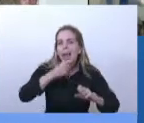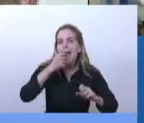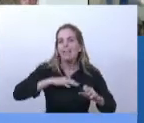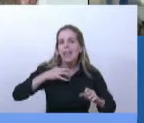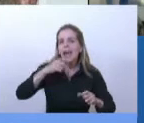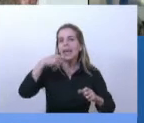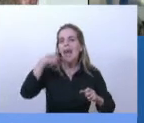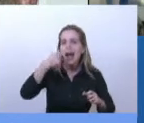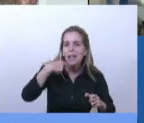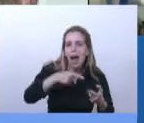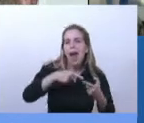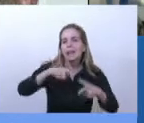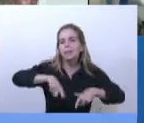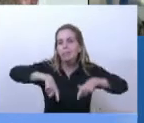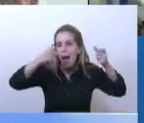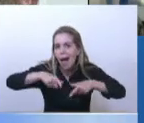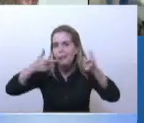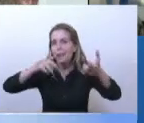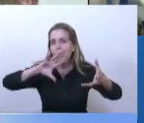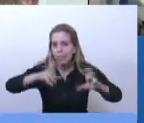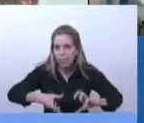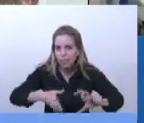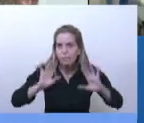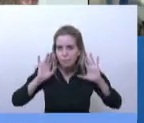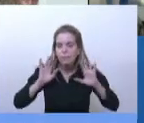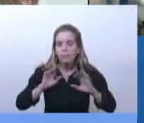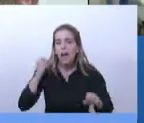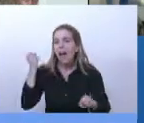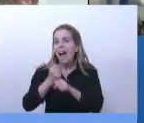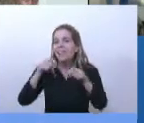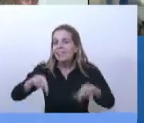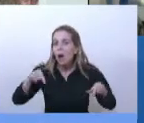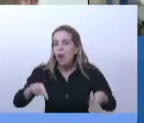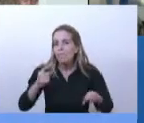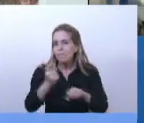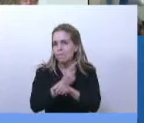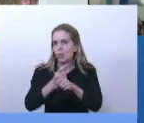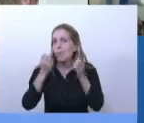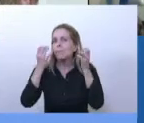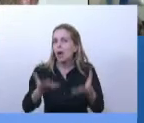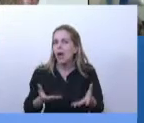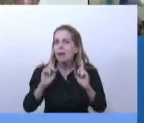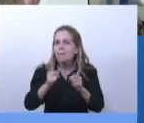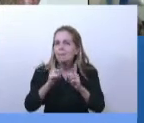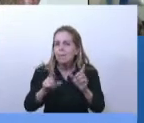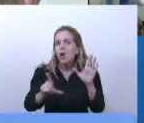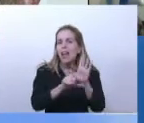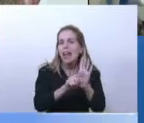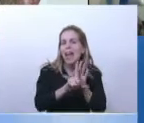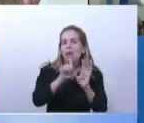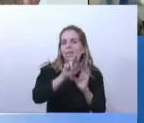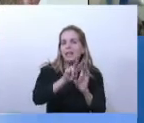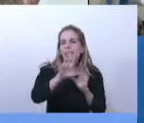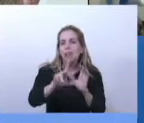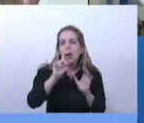se refiere a que no hemos tenido tampoco la oportunidad de mejorar o incorporar algunas cuestiones en la 25 080 y en esta propia